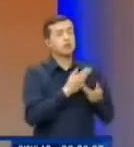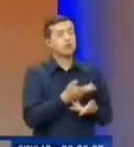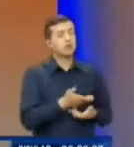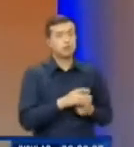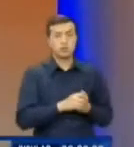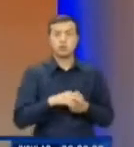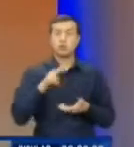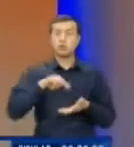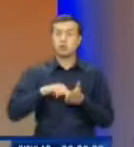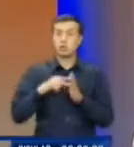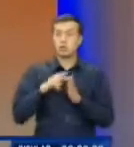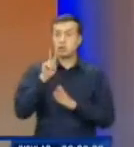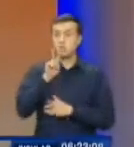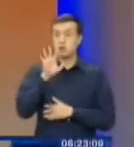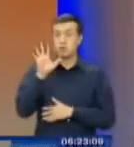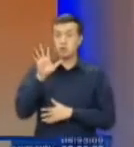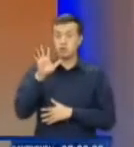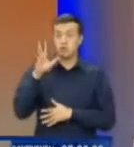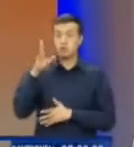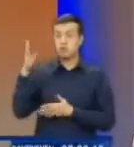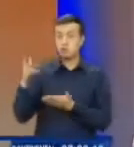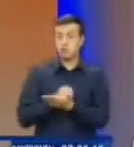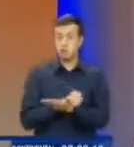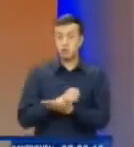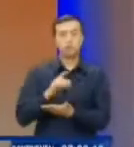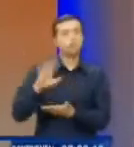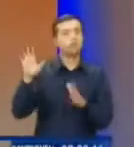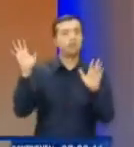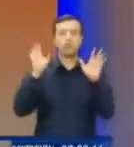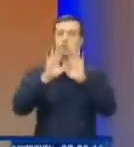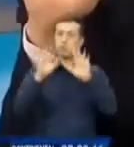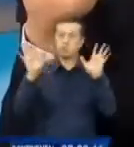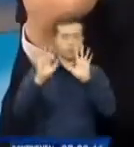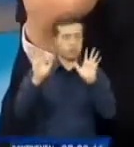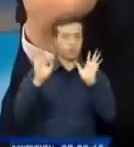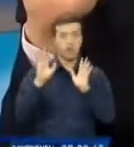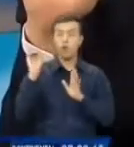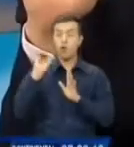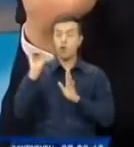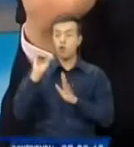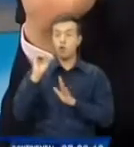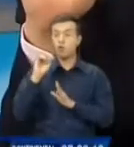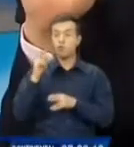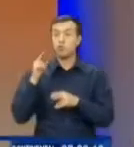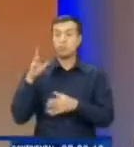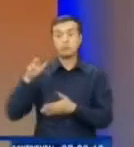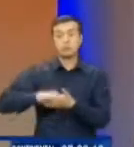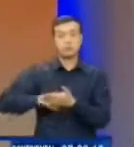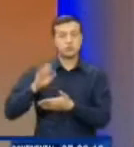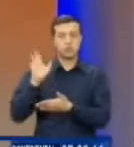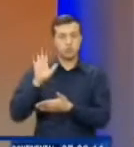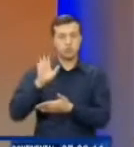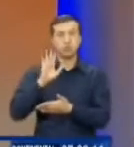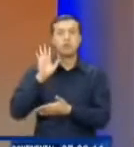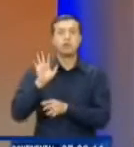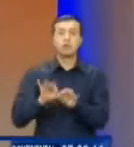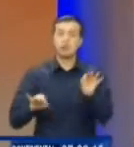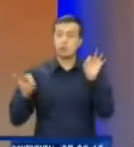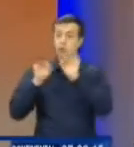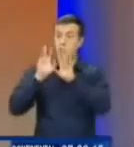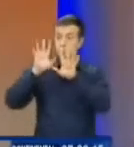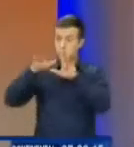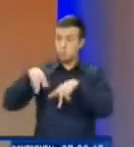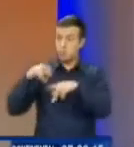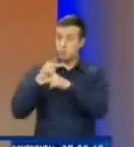es que eso es ese excedente se le confisca o algo así nada o se expropia nada que ver lo importante es que se esté produciendo